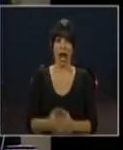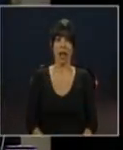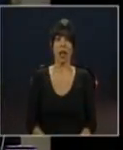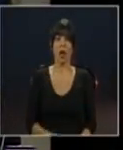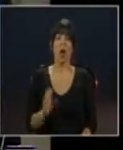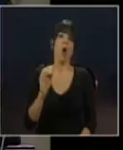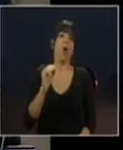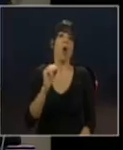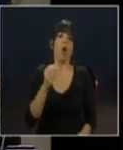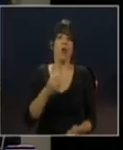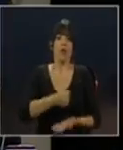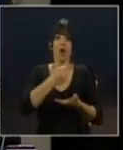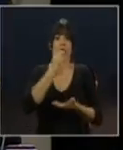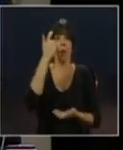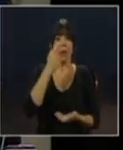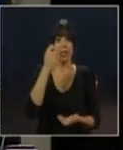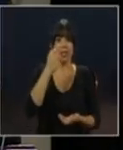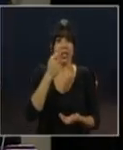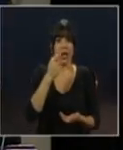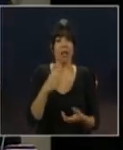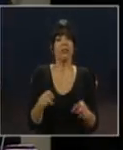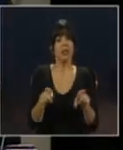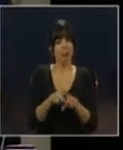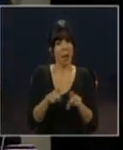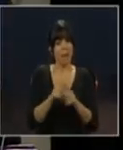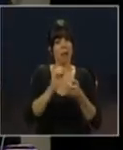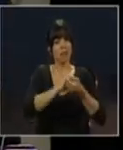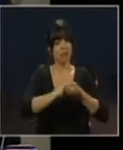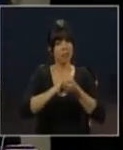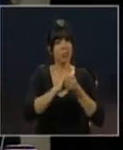el estado de los fondos de pensiones, también